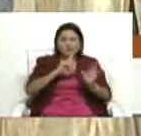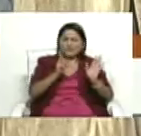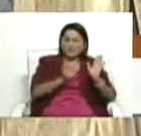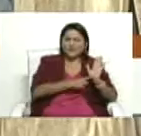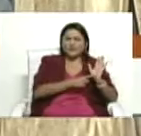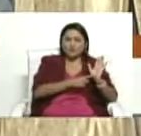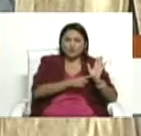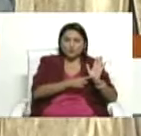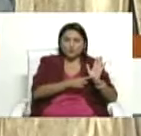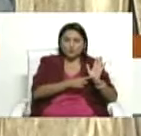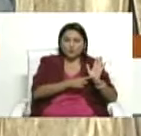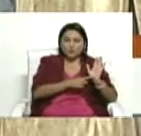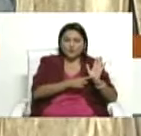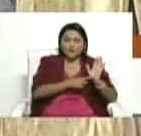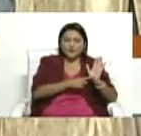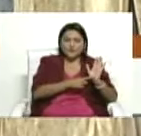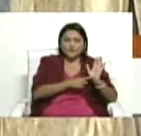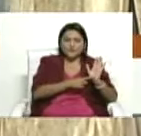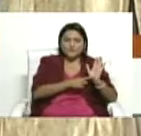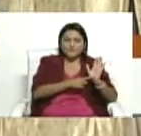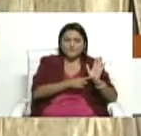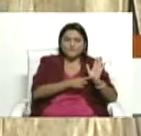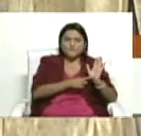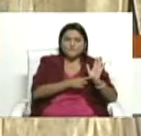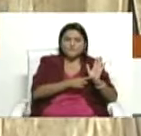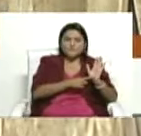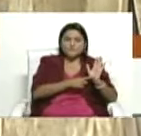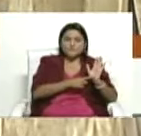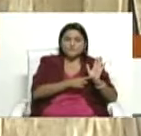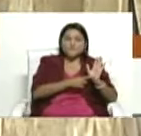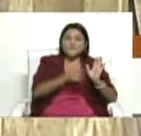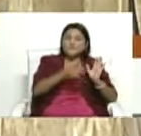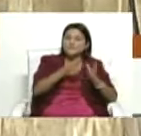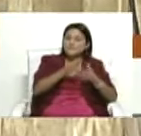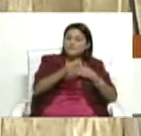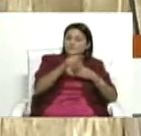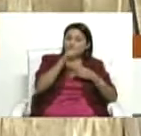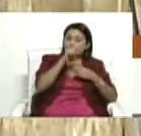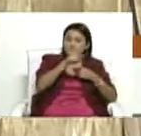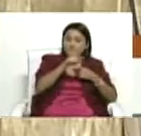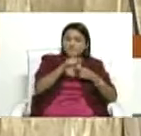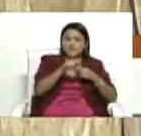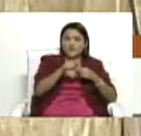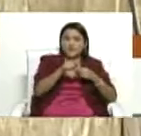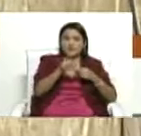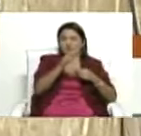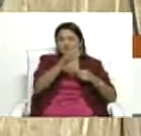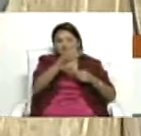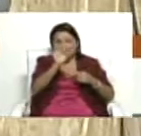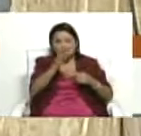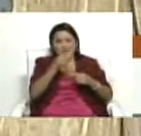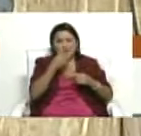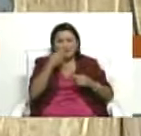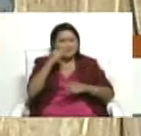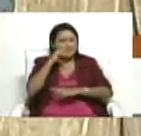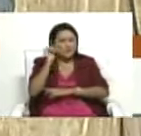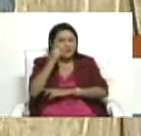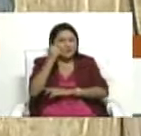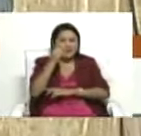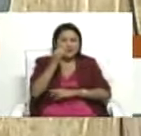sistema electoral automatizado que se cuenta entre los más eficaces,